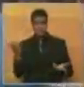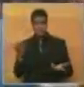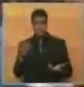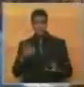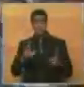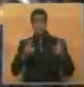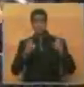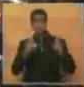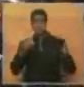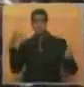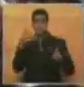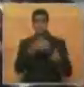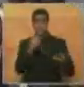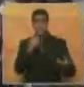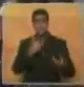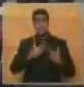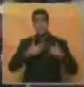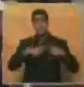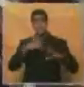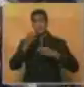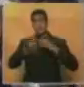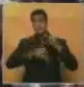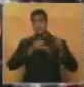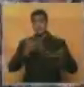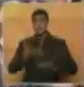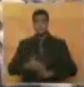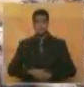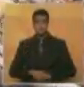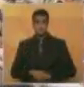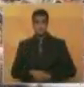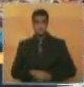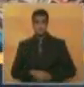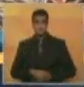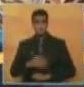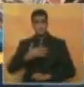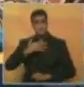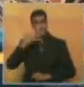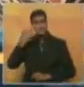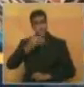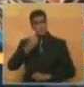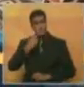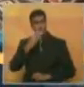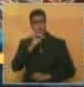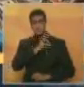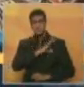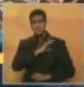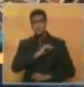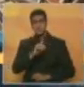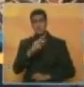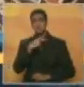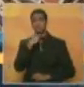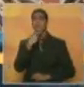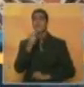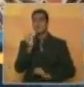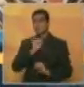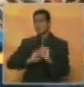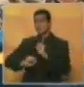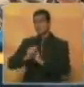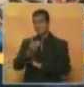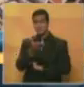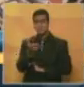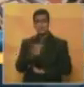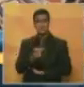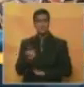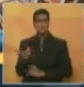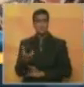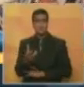que era un nuevo ataque contra la libertad de expresión. Yo creo que la sociedad a una sola voz rechaza estas medidas.